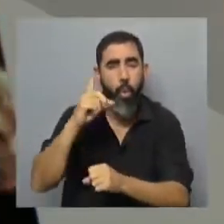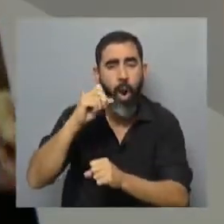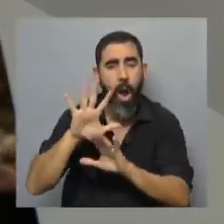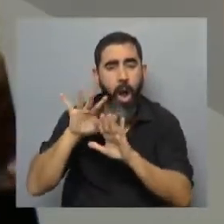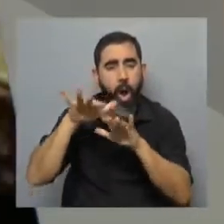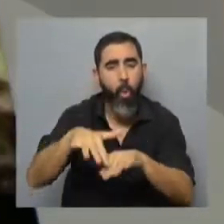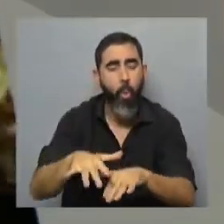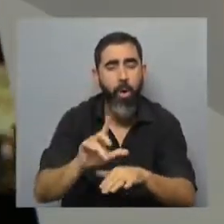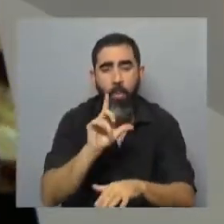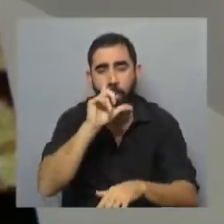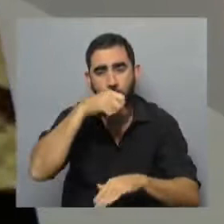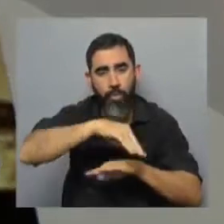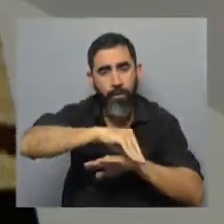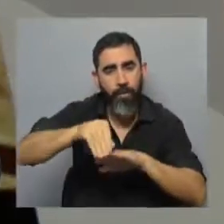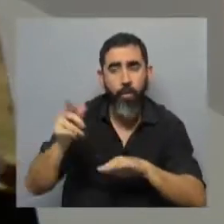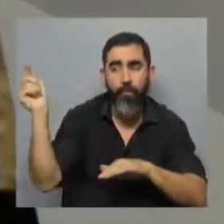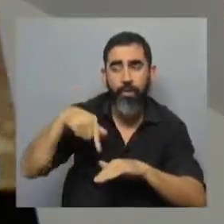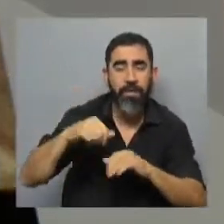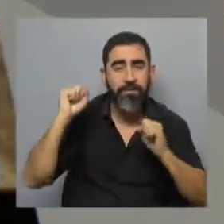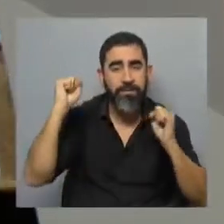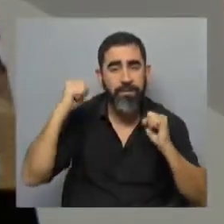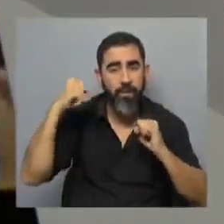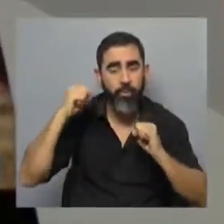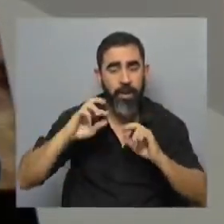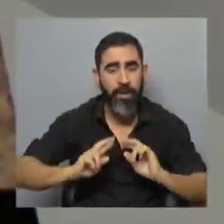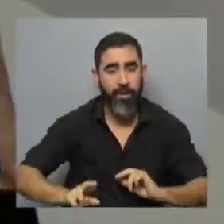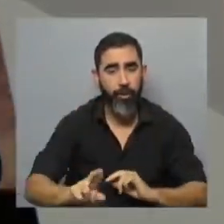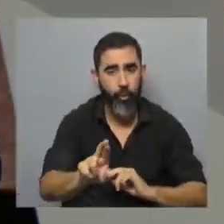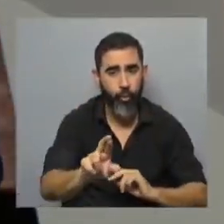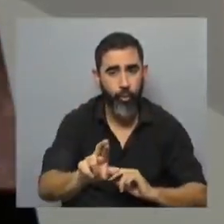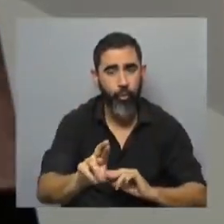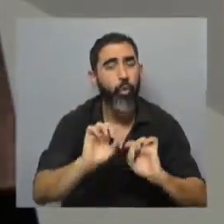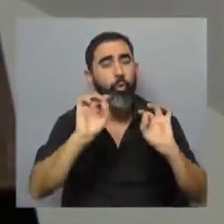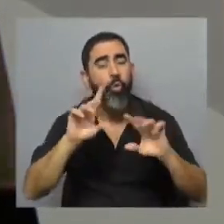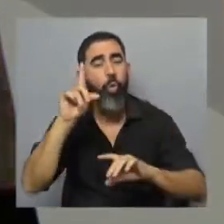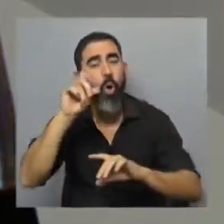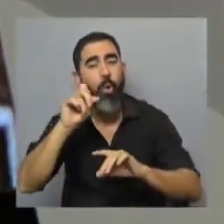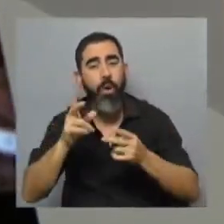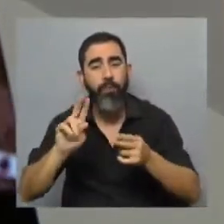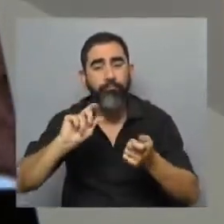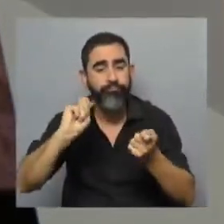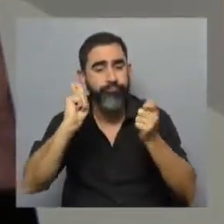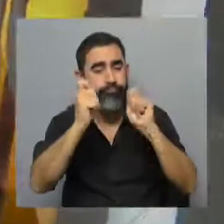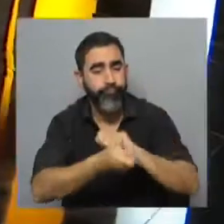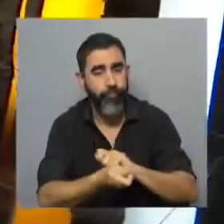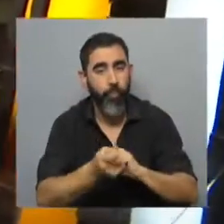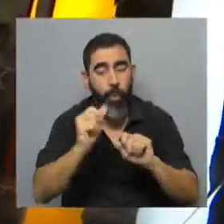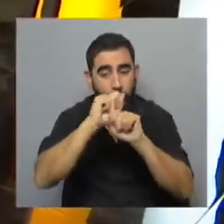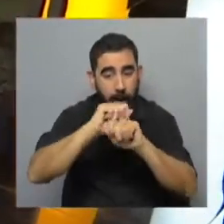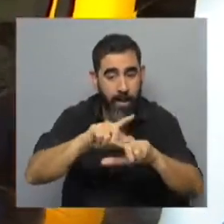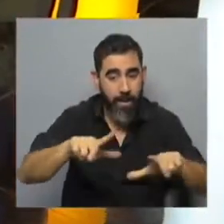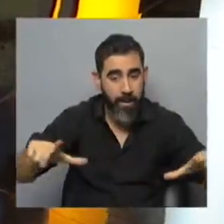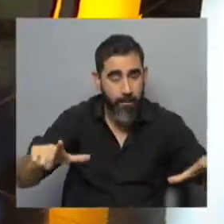área metropolitana proveniente del Santa Lucía. Y no es simplemente un agua que se renueva, porque para potabilizar